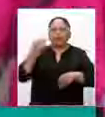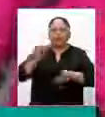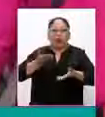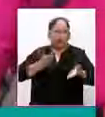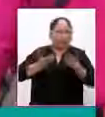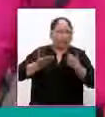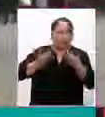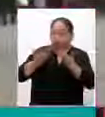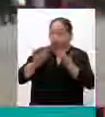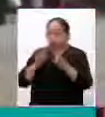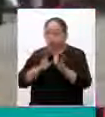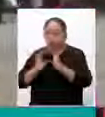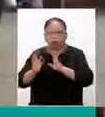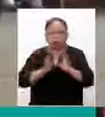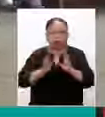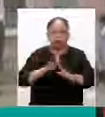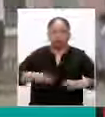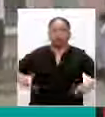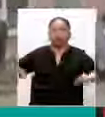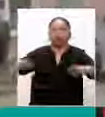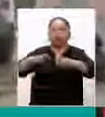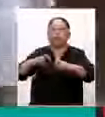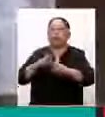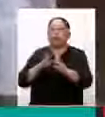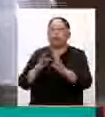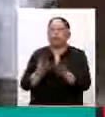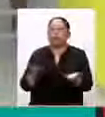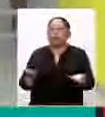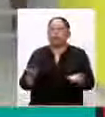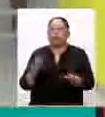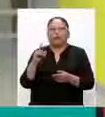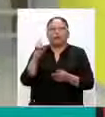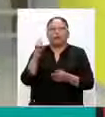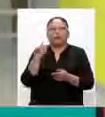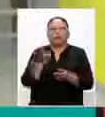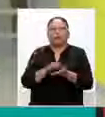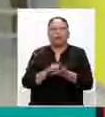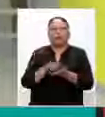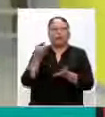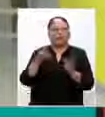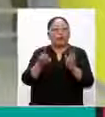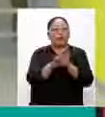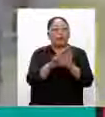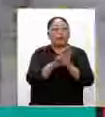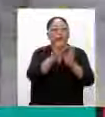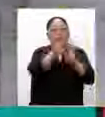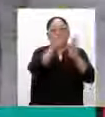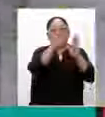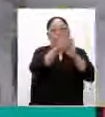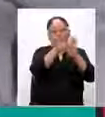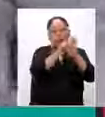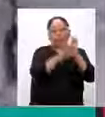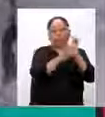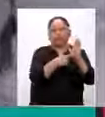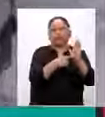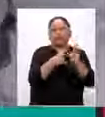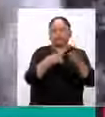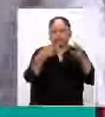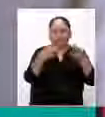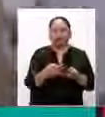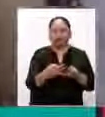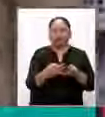día de ayer se ha señalado que se considera esta ley inconstitucional. Está bien. Esa pretensión no merece